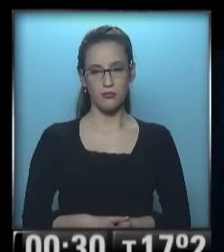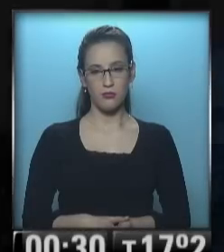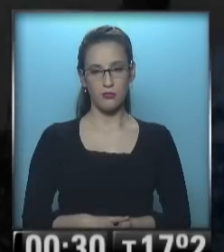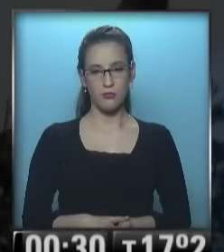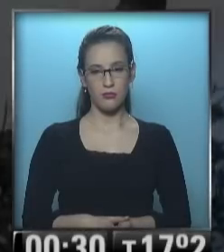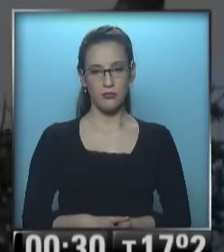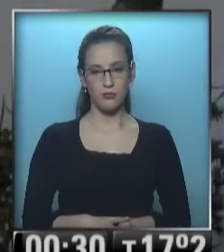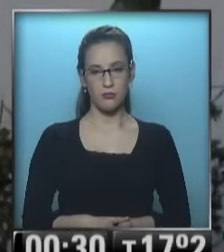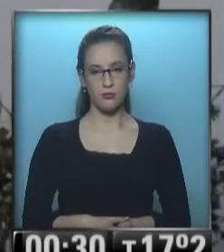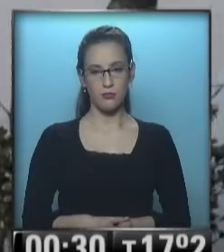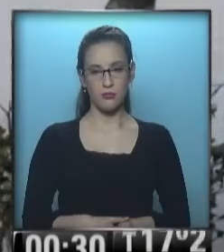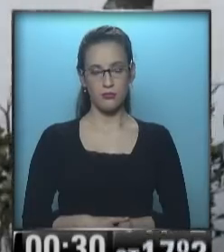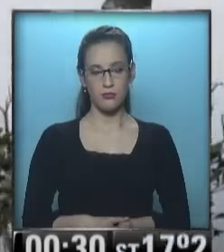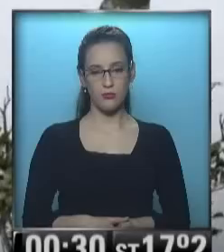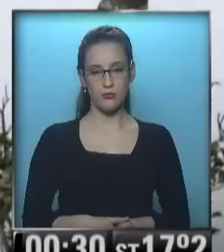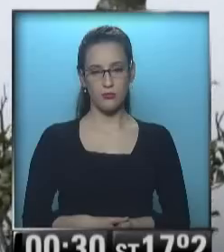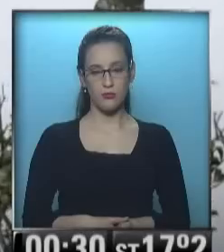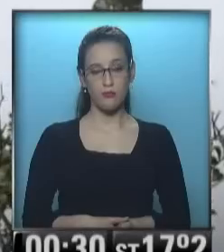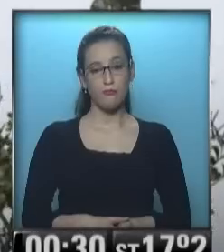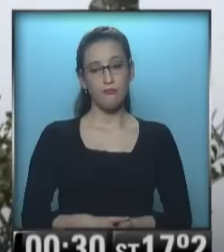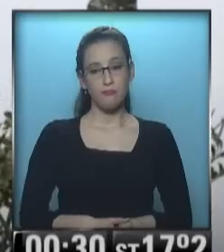En la zona.